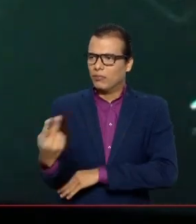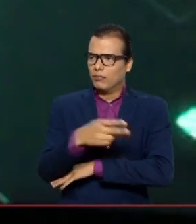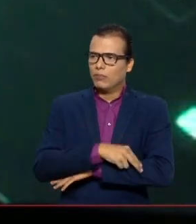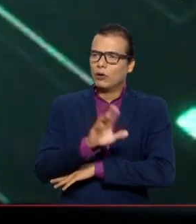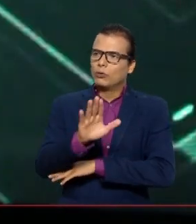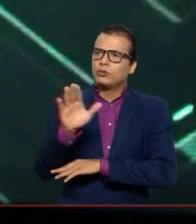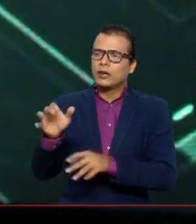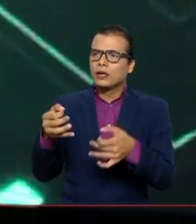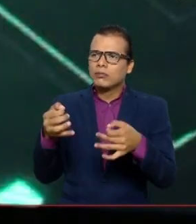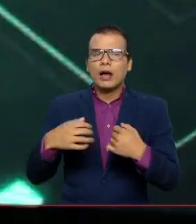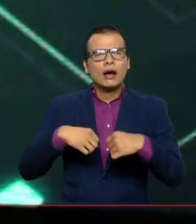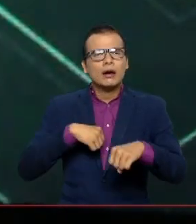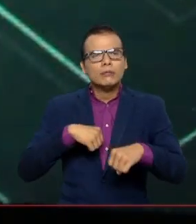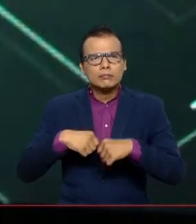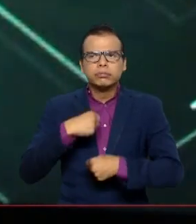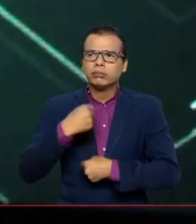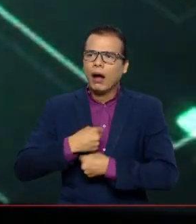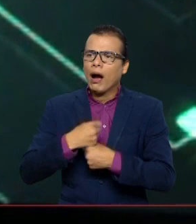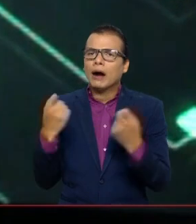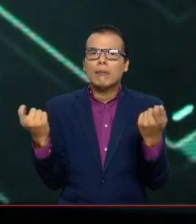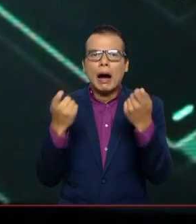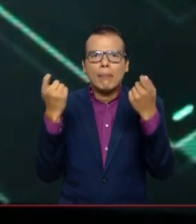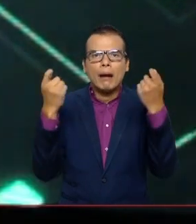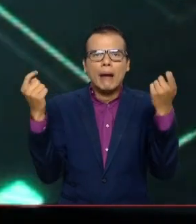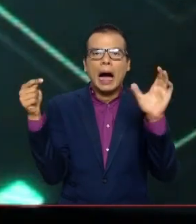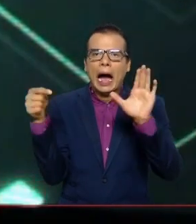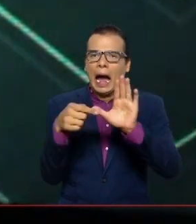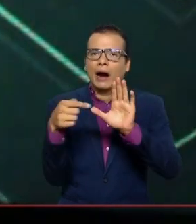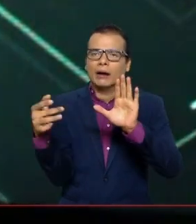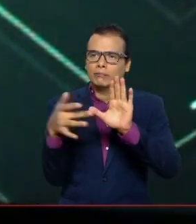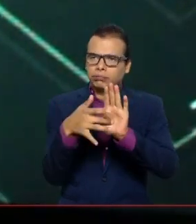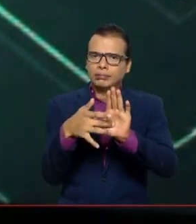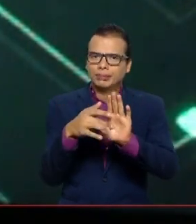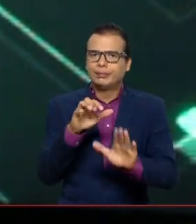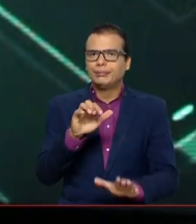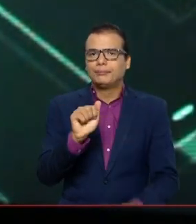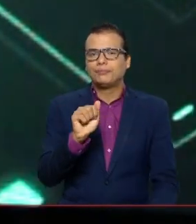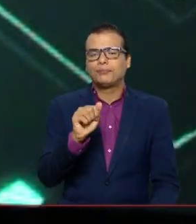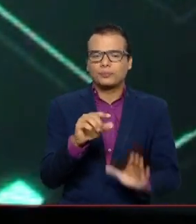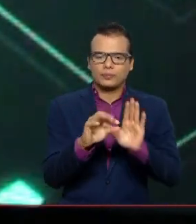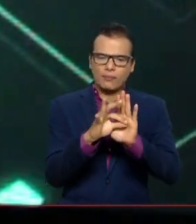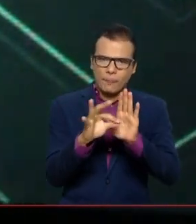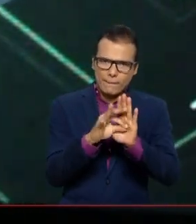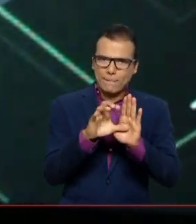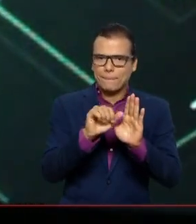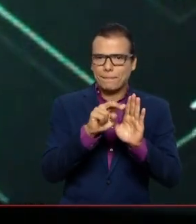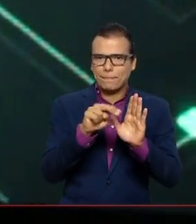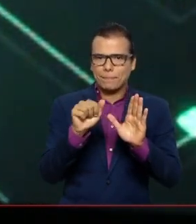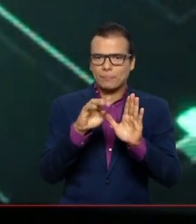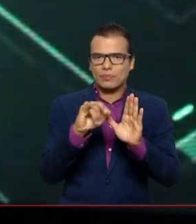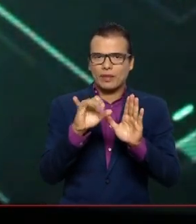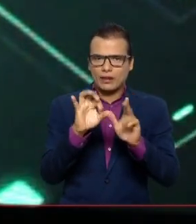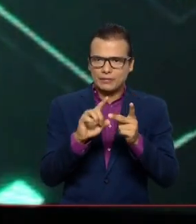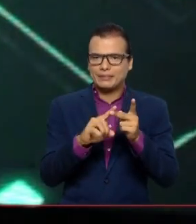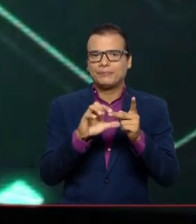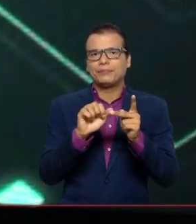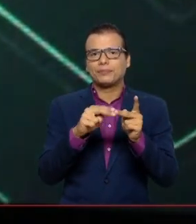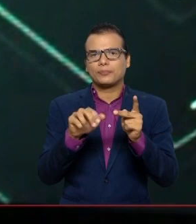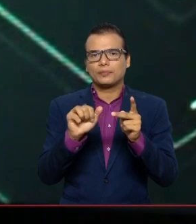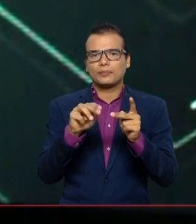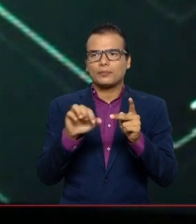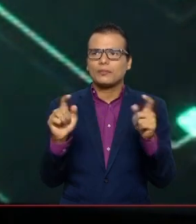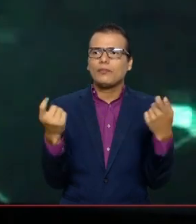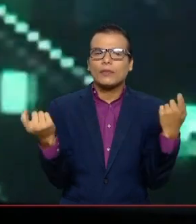posicionando justamente el canabis y el cáñamo para que haya una mejor voluntad bueno primero que todo muchas gracias Muy buenas tardes a todos en